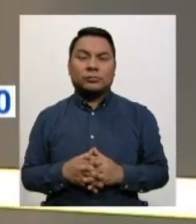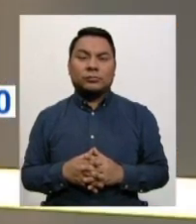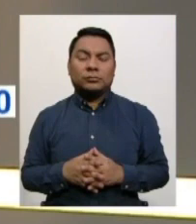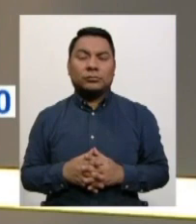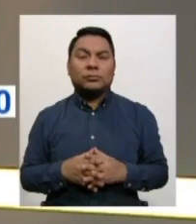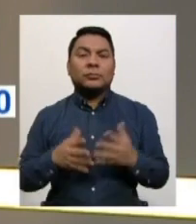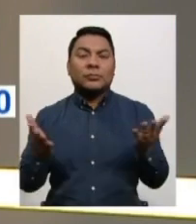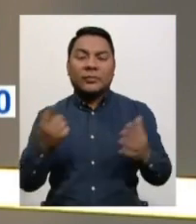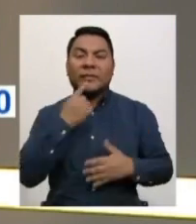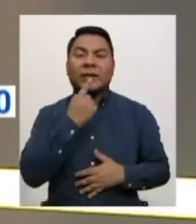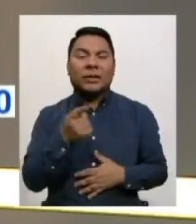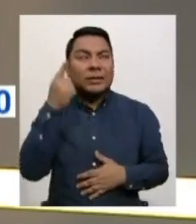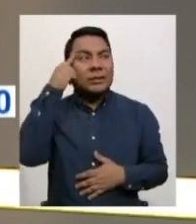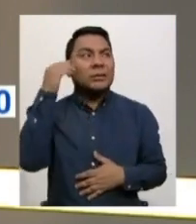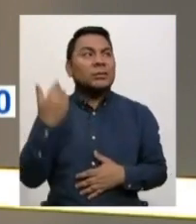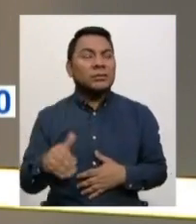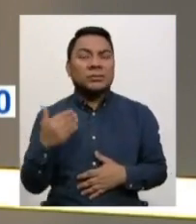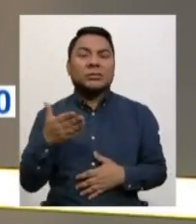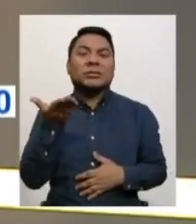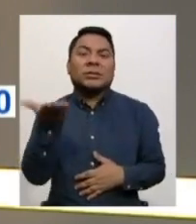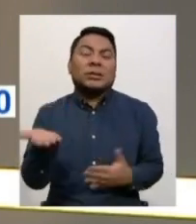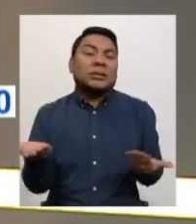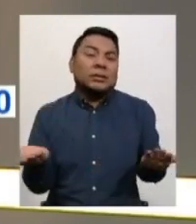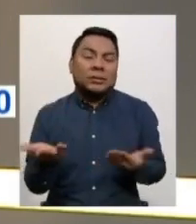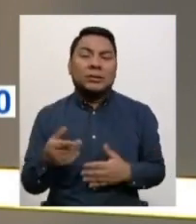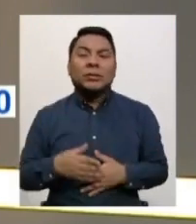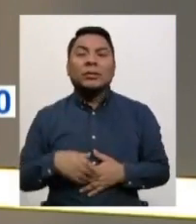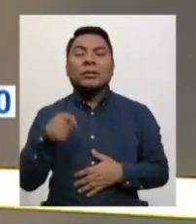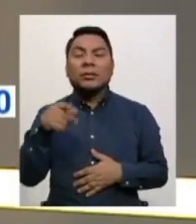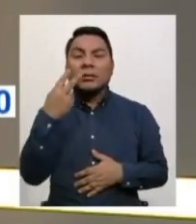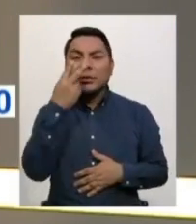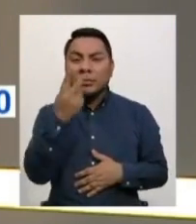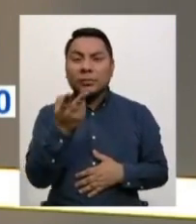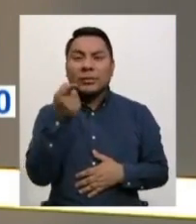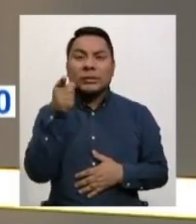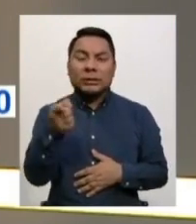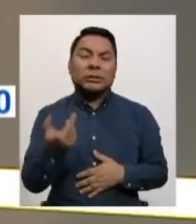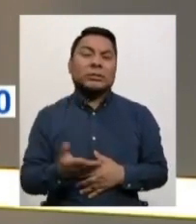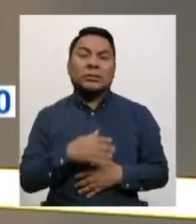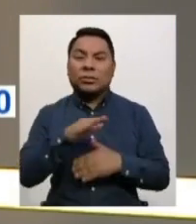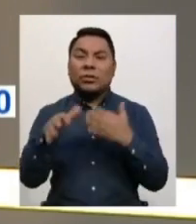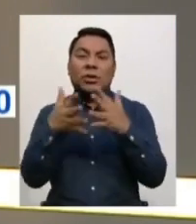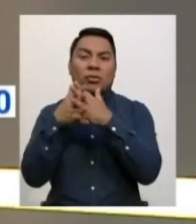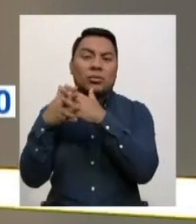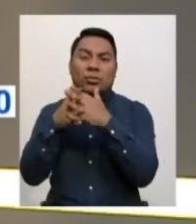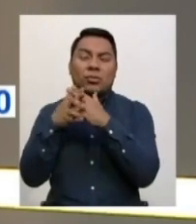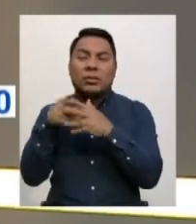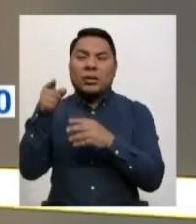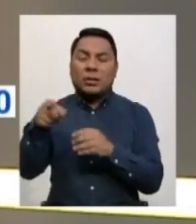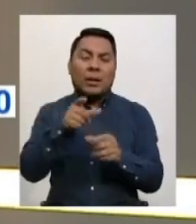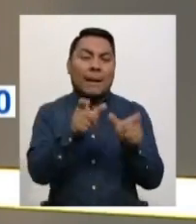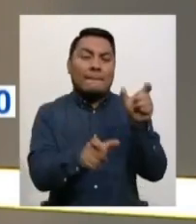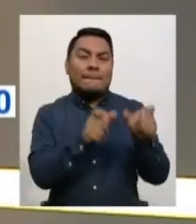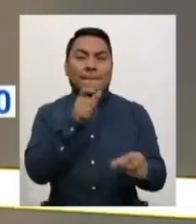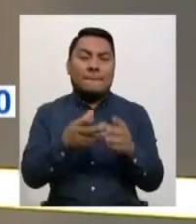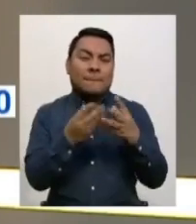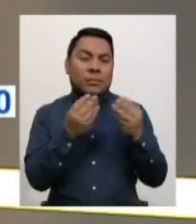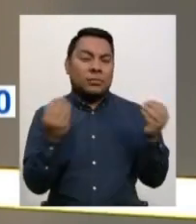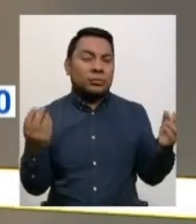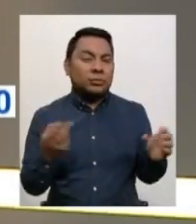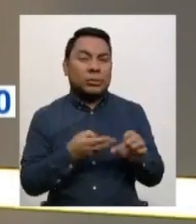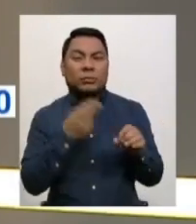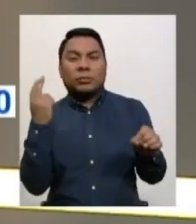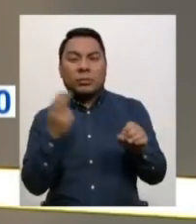Bueno, lo que decíamos, ¿no? Las consecuencias quizás de quienes se van a ver con este retiro de Estados Unidos, que se dé la vanguardia de otros actores,